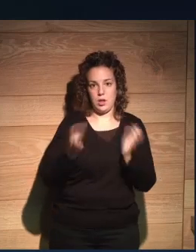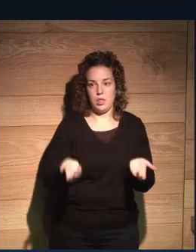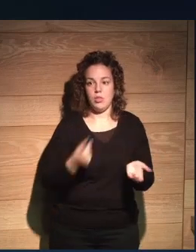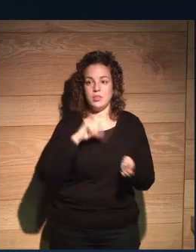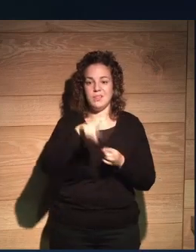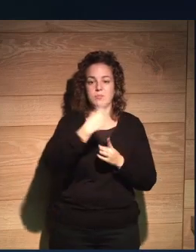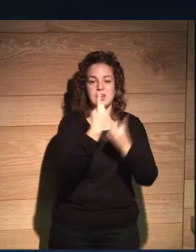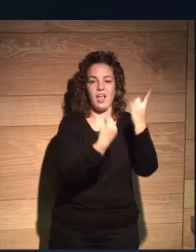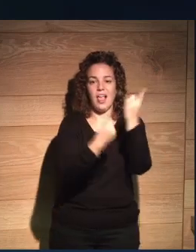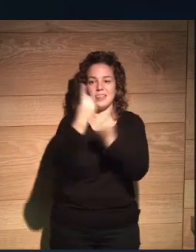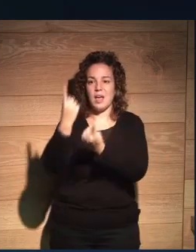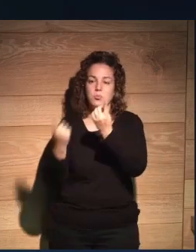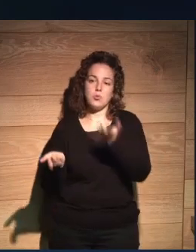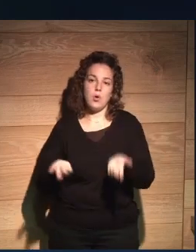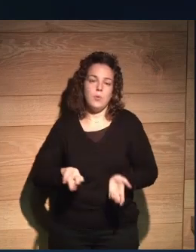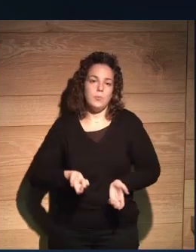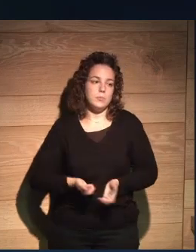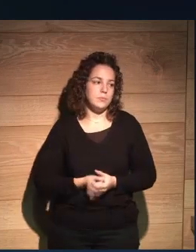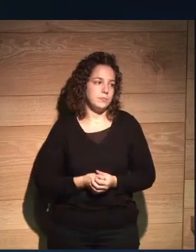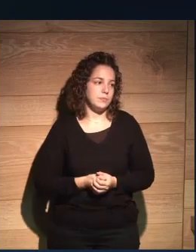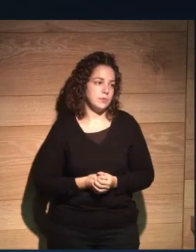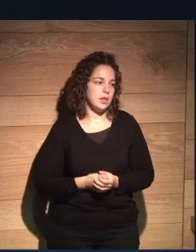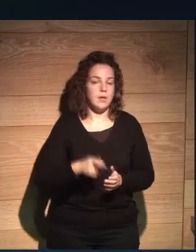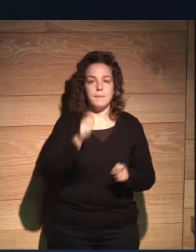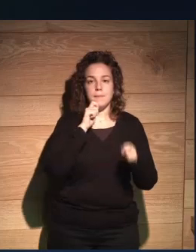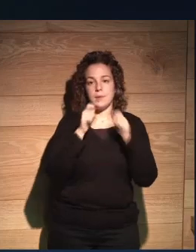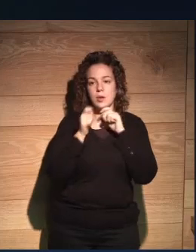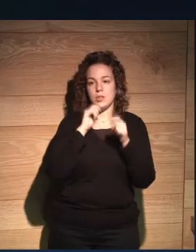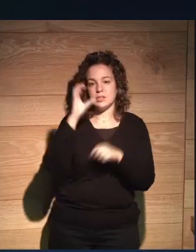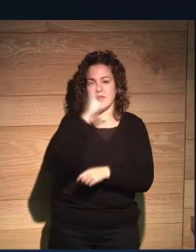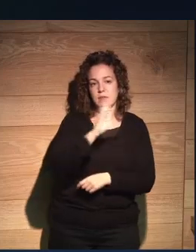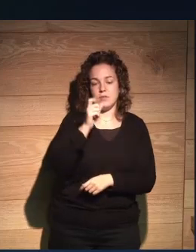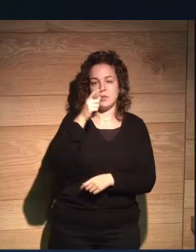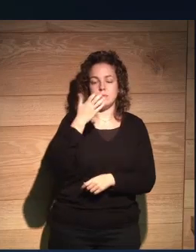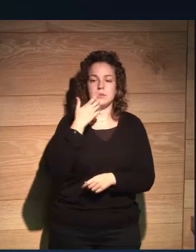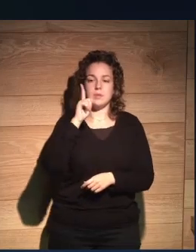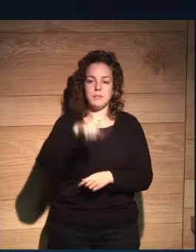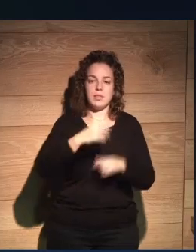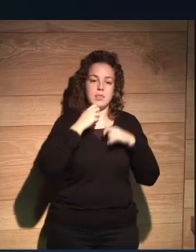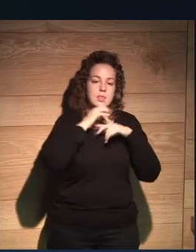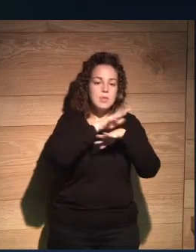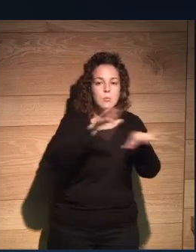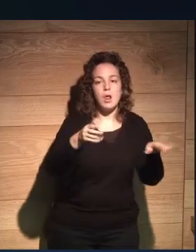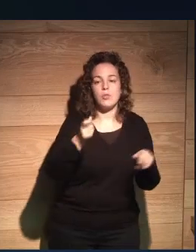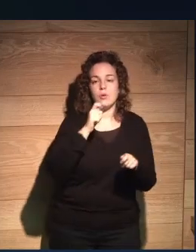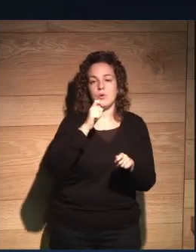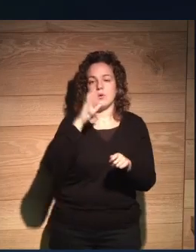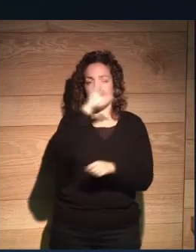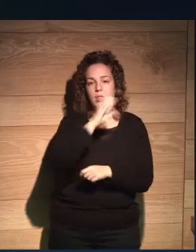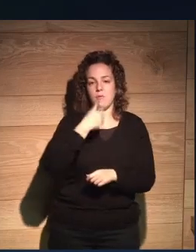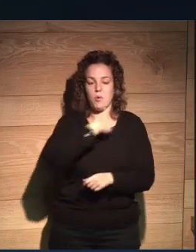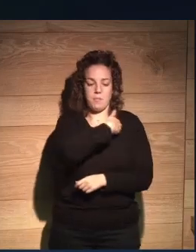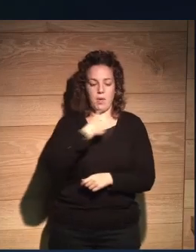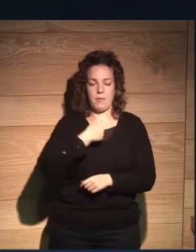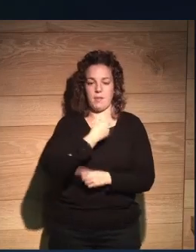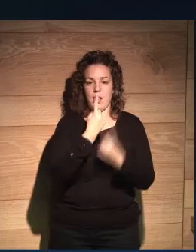cada uno tiene también periodista científico el divulgador científico, cada uno tiene su papel, cada uno